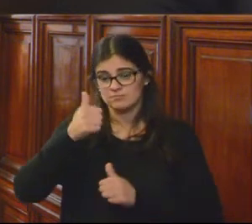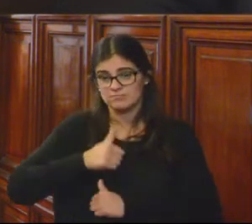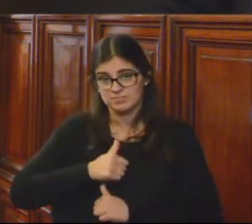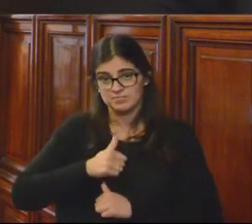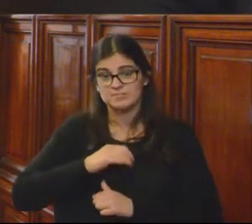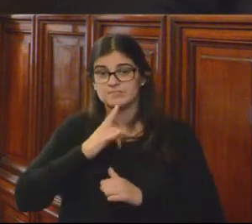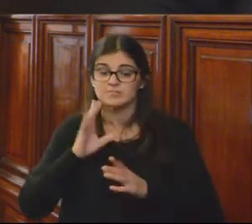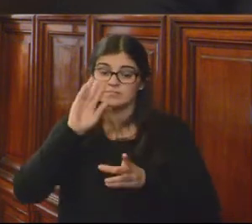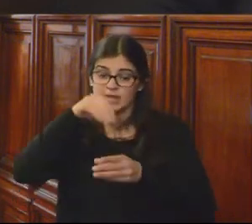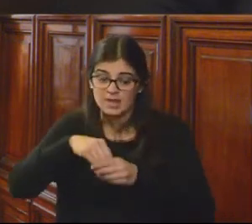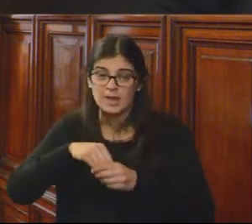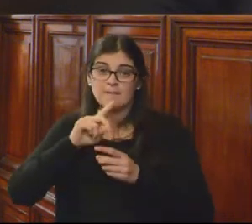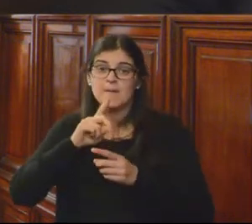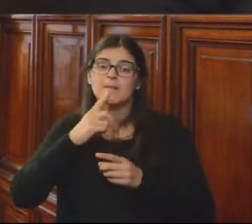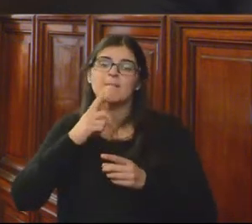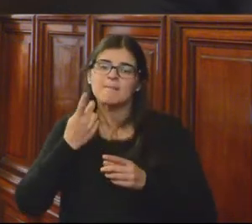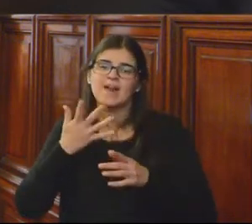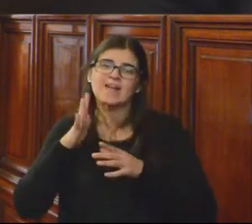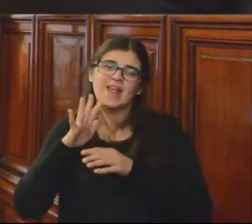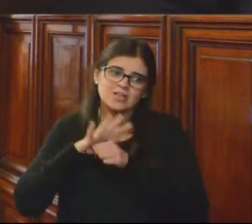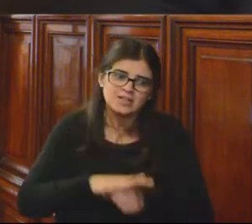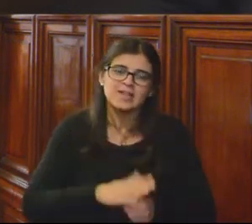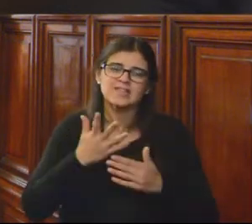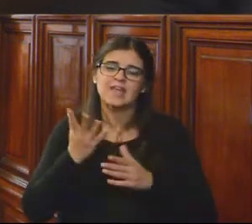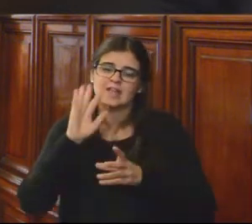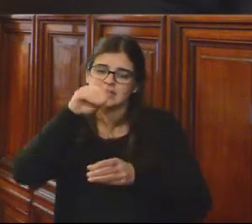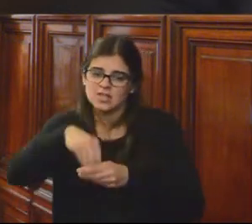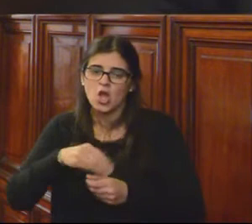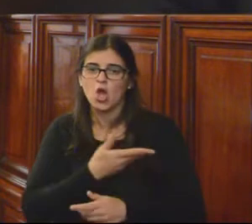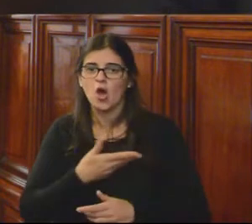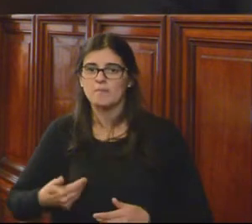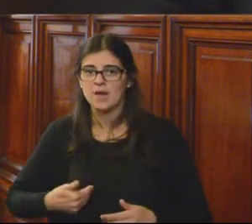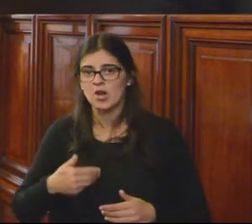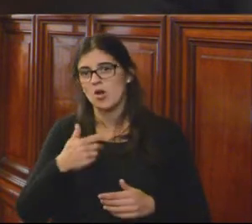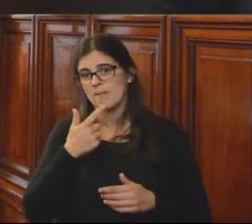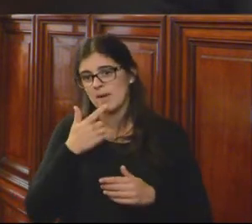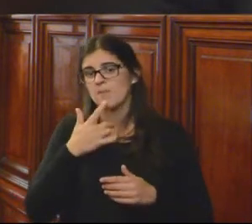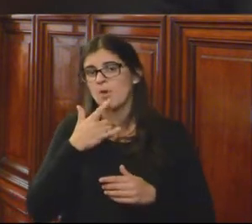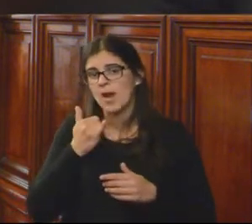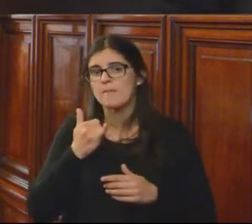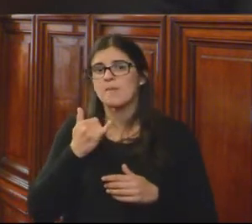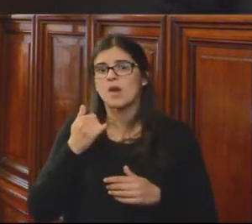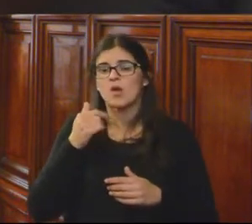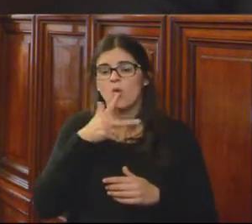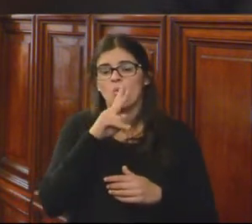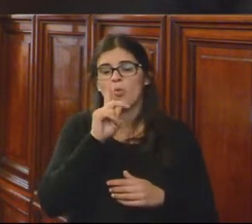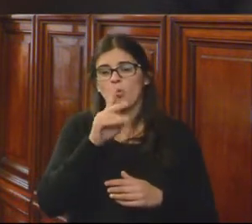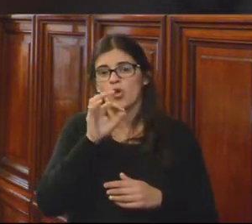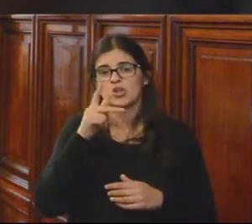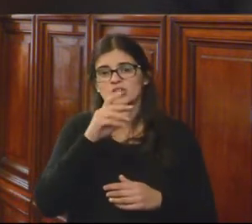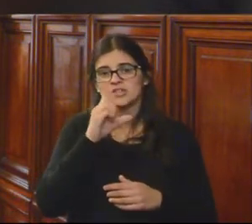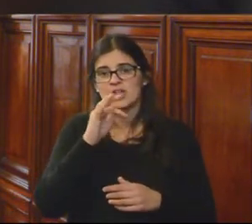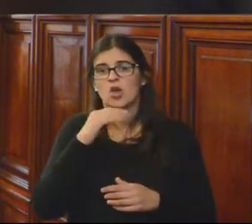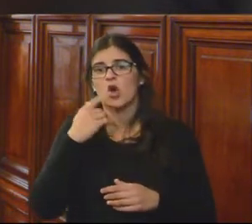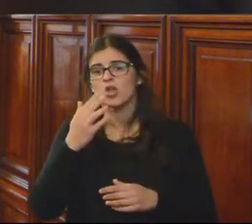incorporar a grupos paramilitares para reprimir, integra militantes del partido de gobierno, por ejemplo, a las llamadas VCH, miembros de Frente Francisco